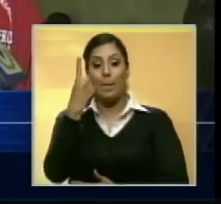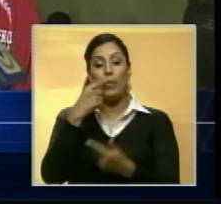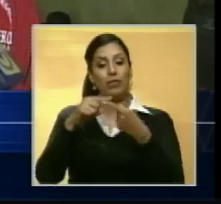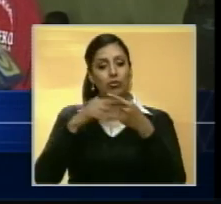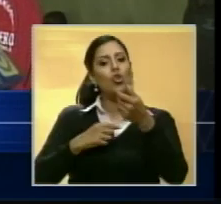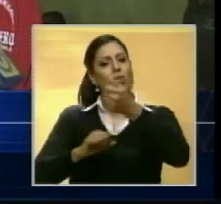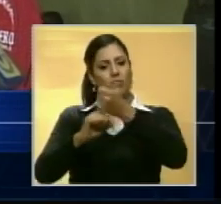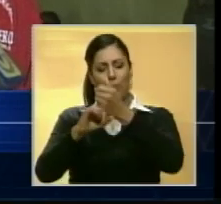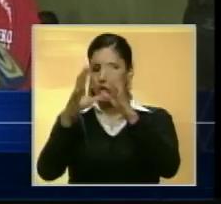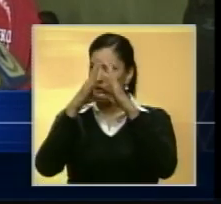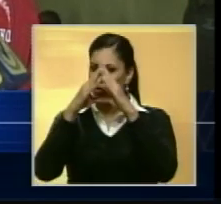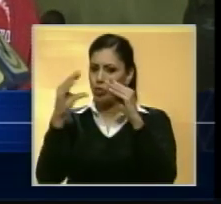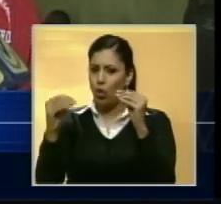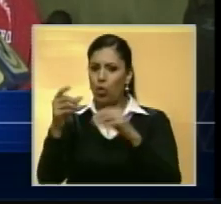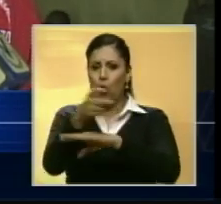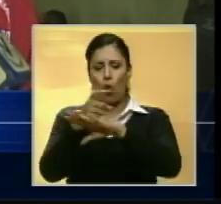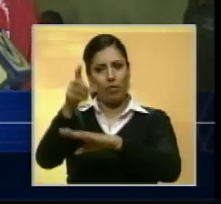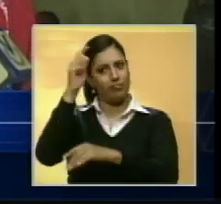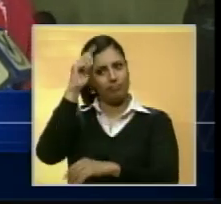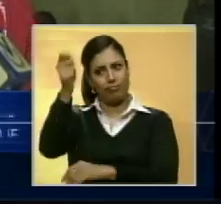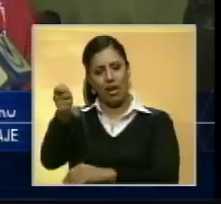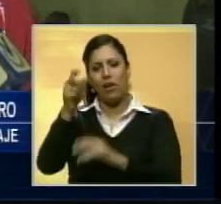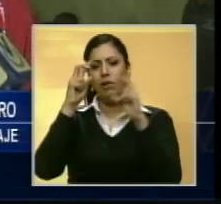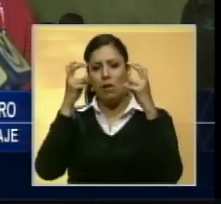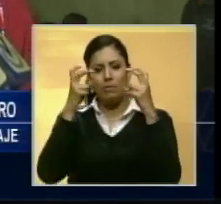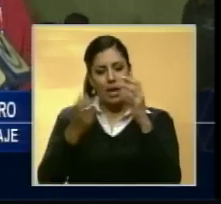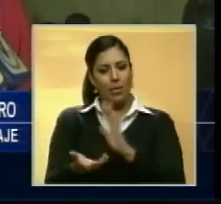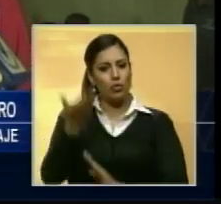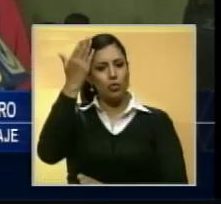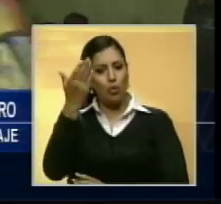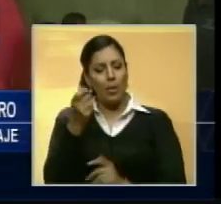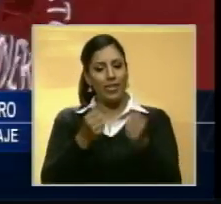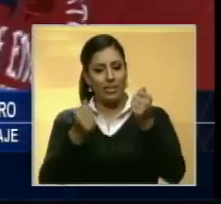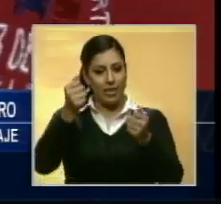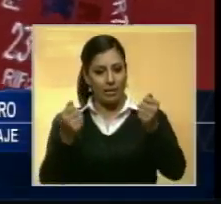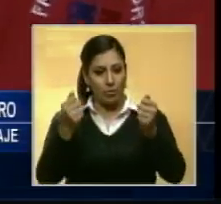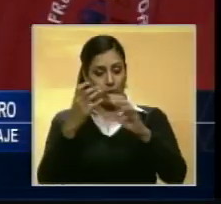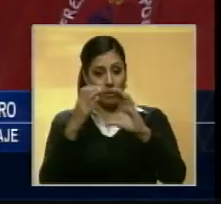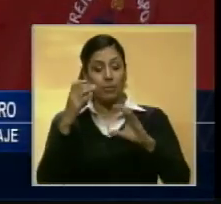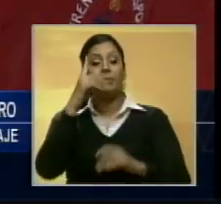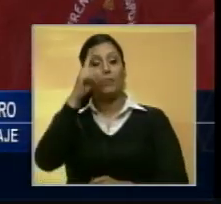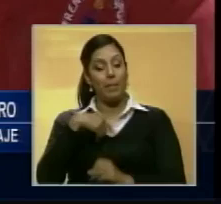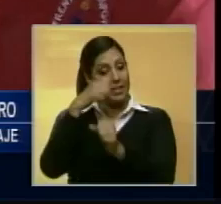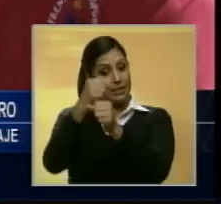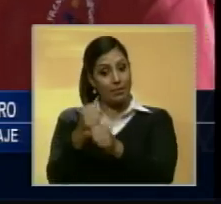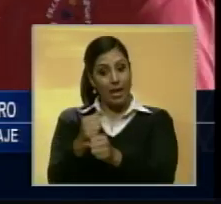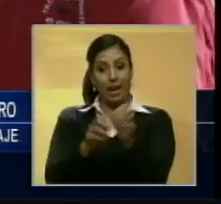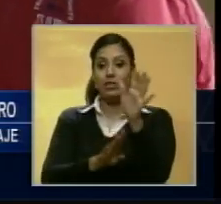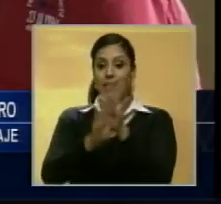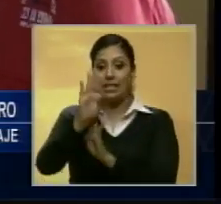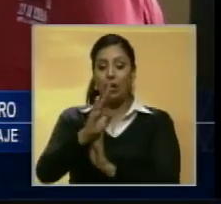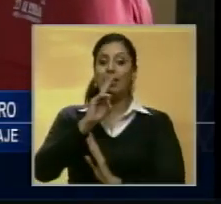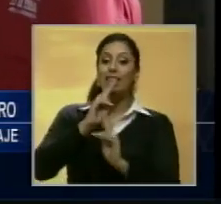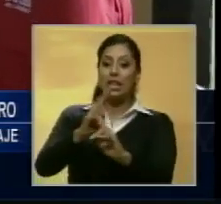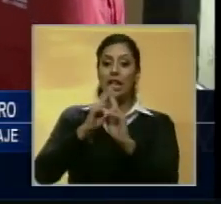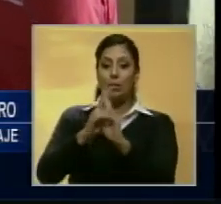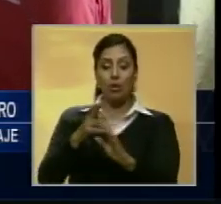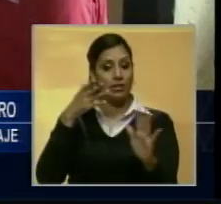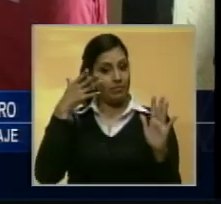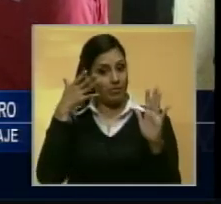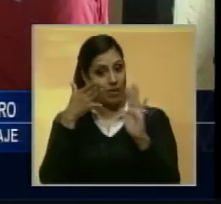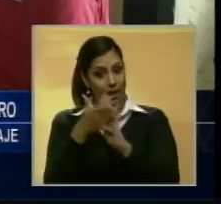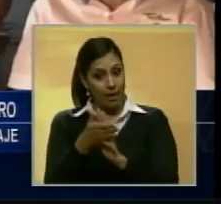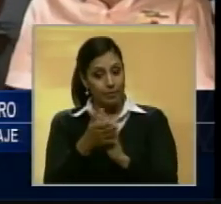que apoyan todas las políticas del gobierno nacional en materia de aumento del transporte y que están a la espera del desarrollo y los resultados